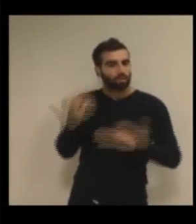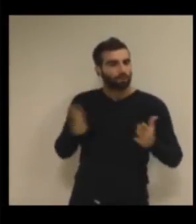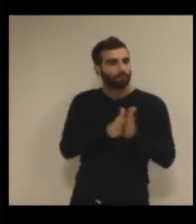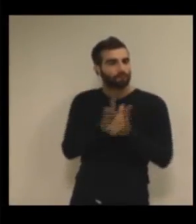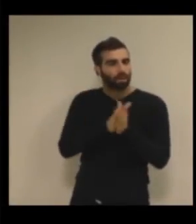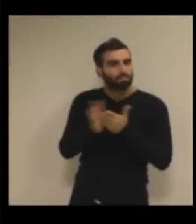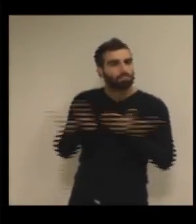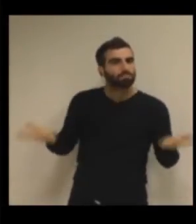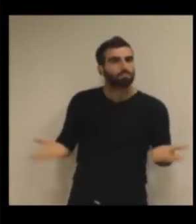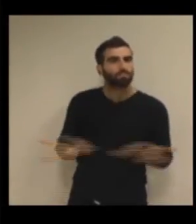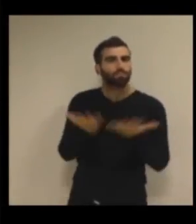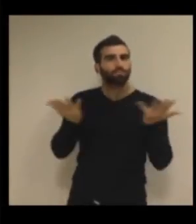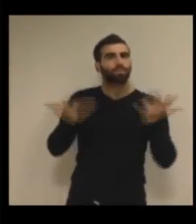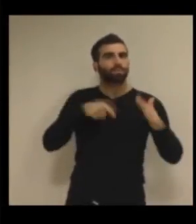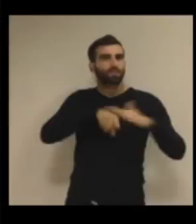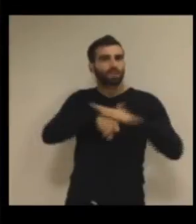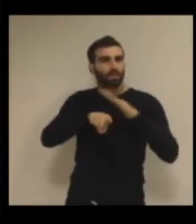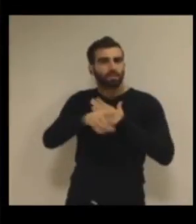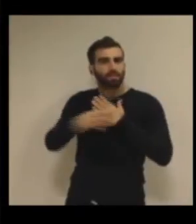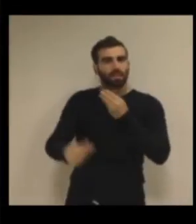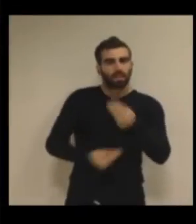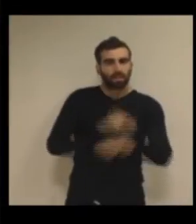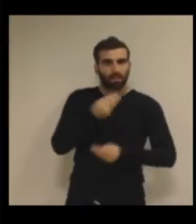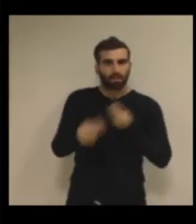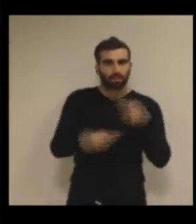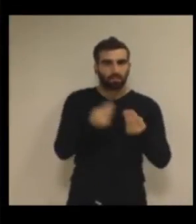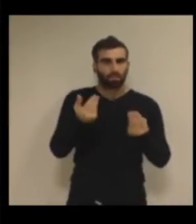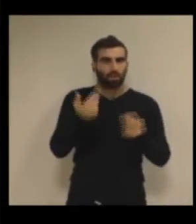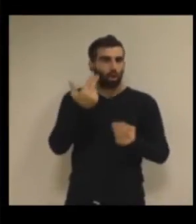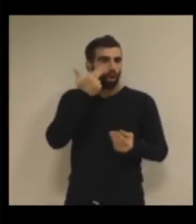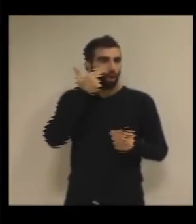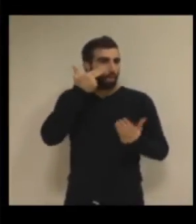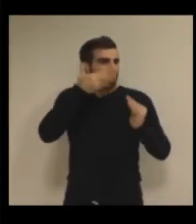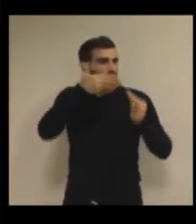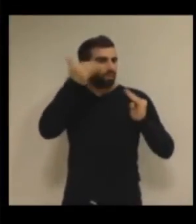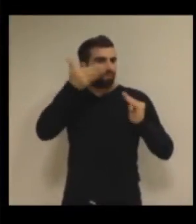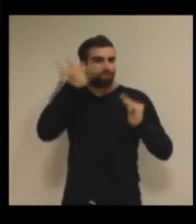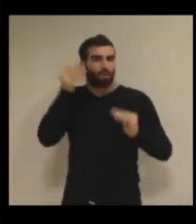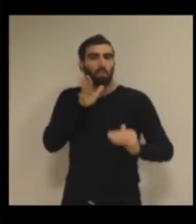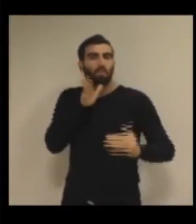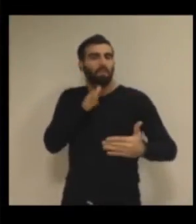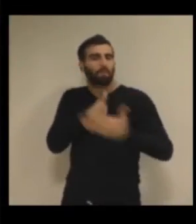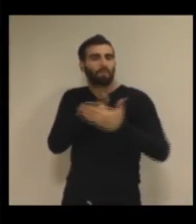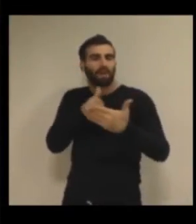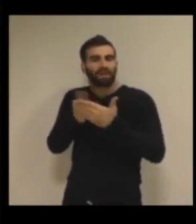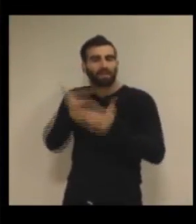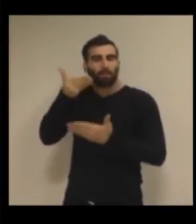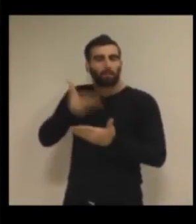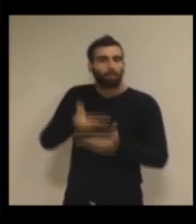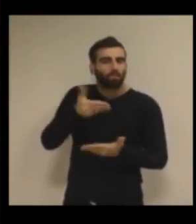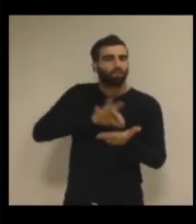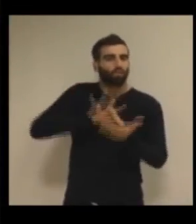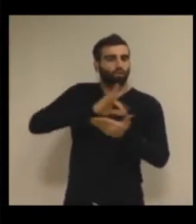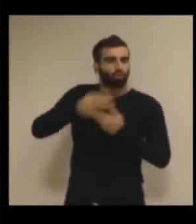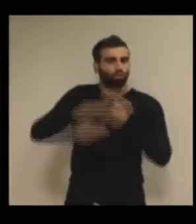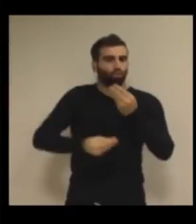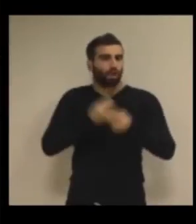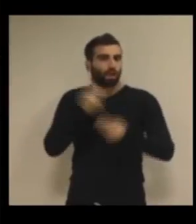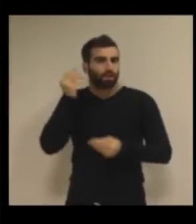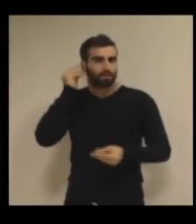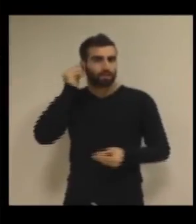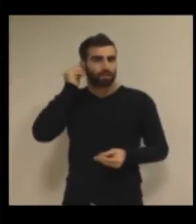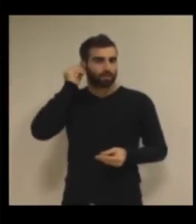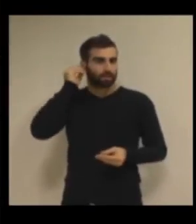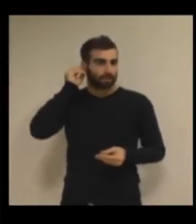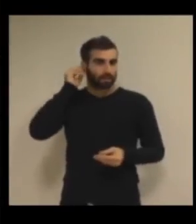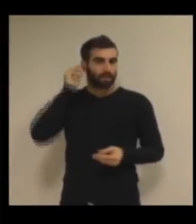tipo de trámite. Quitando por un lado los miedos, que es una barrera muy importante a la hora de utilizar todos estos servicios, y luego